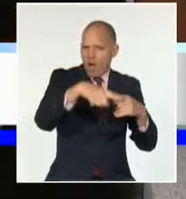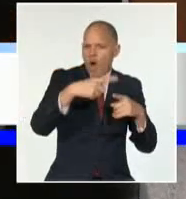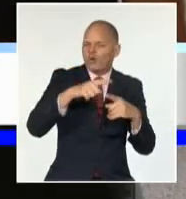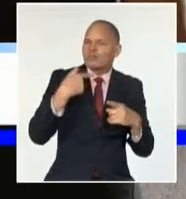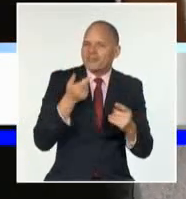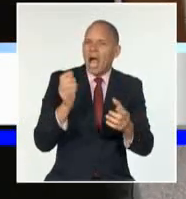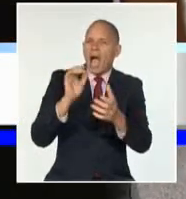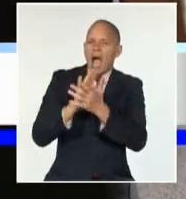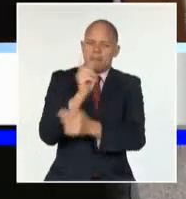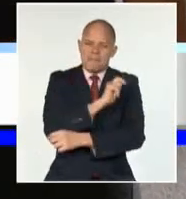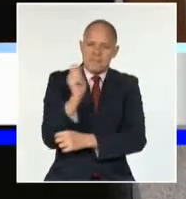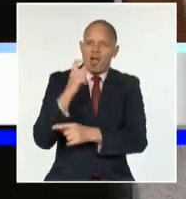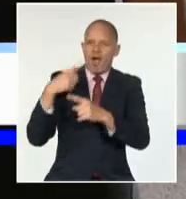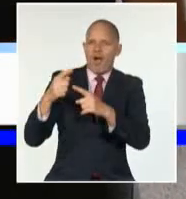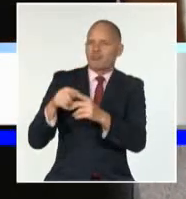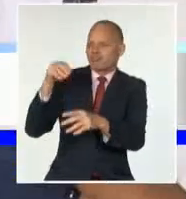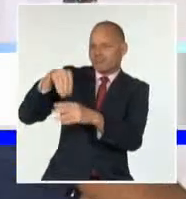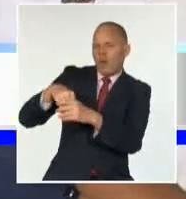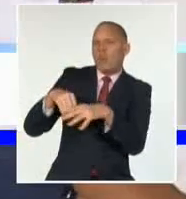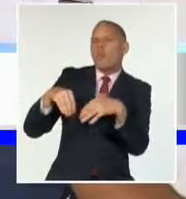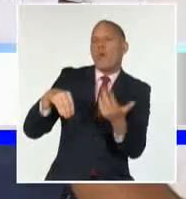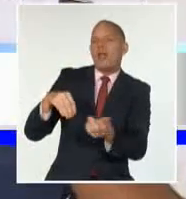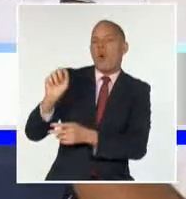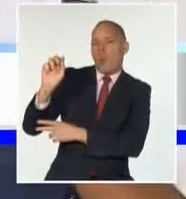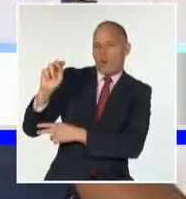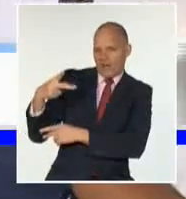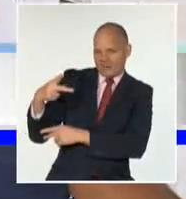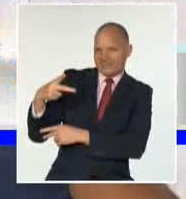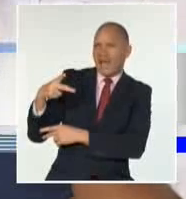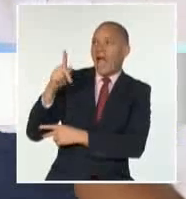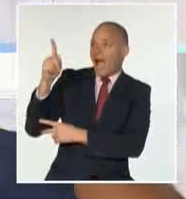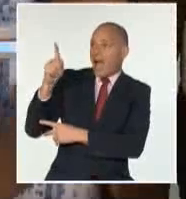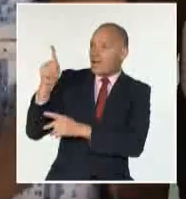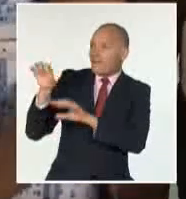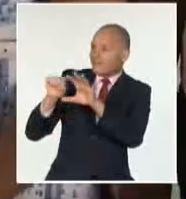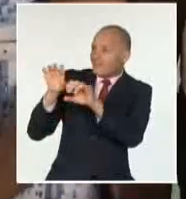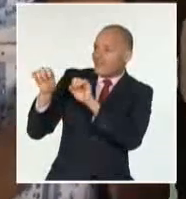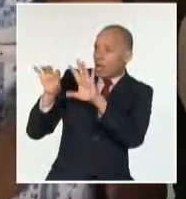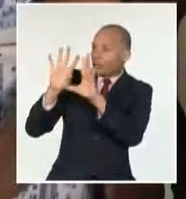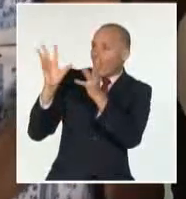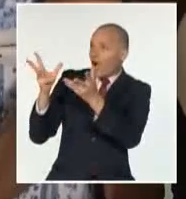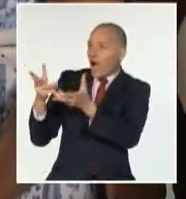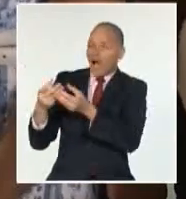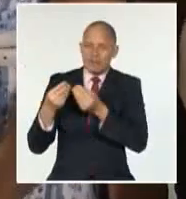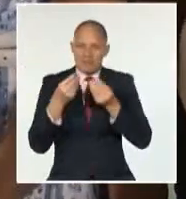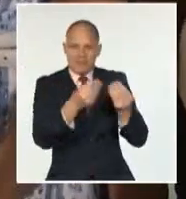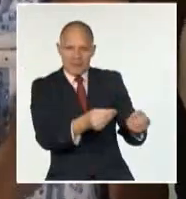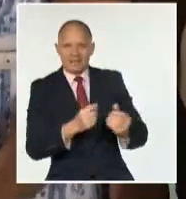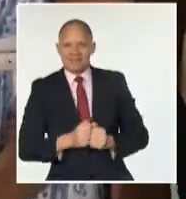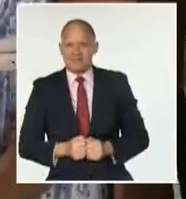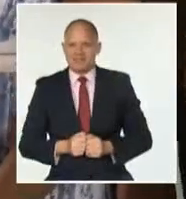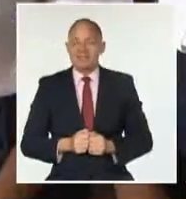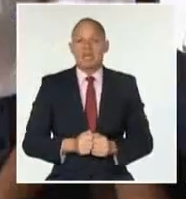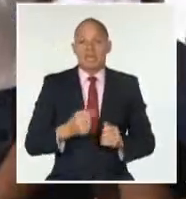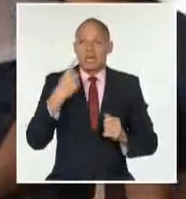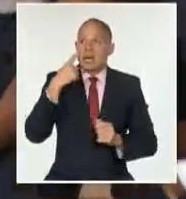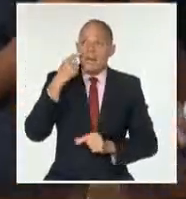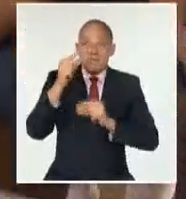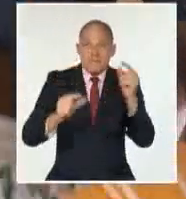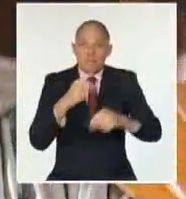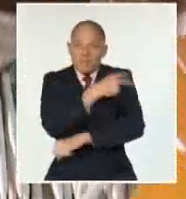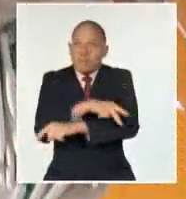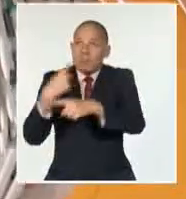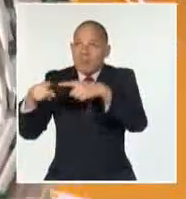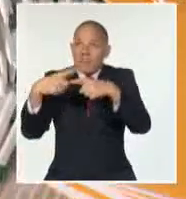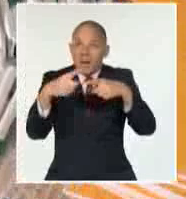Gran Bretaña y la campaña de solidaridad con Cuba en ese país. Es parte del esfuerzo de muchos en el mundo para romper